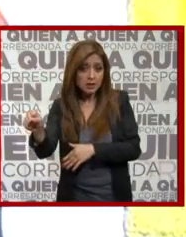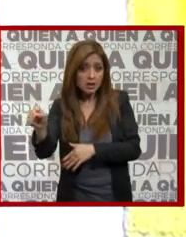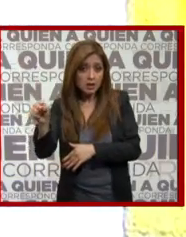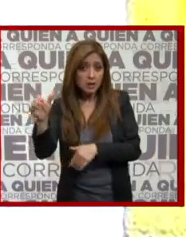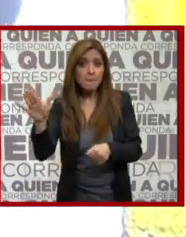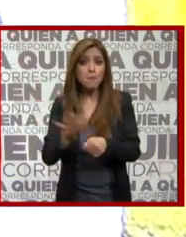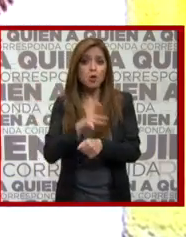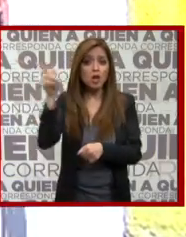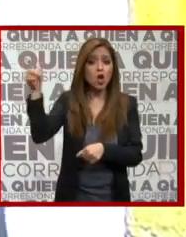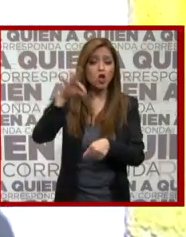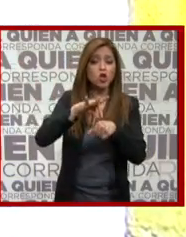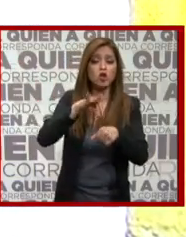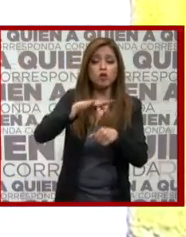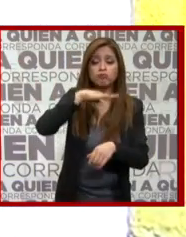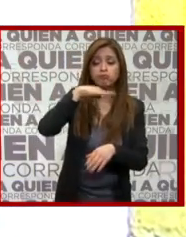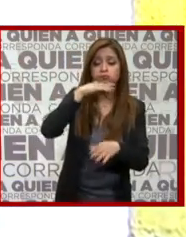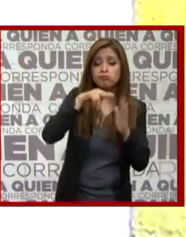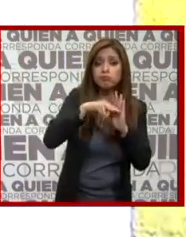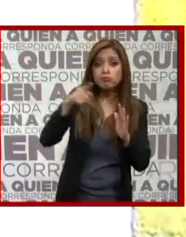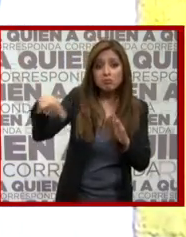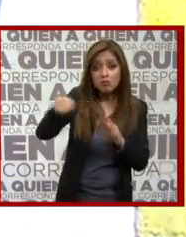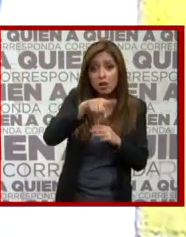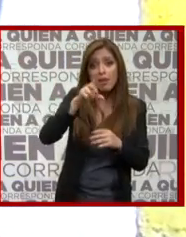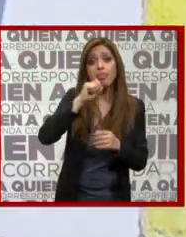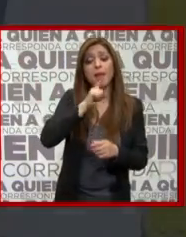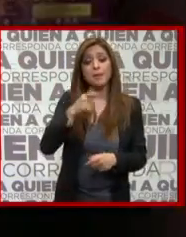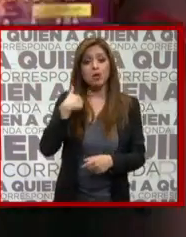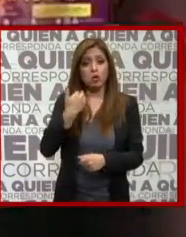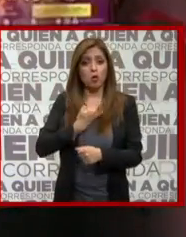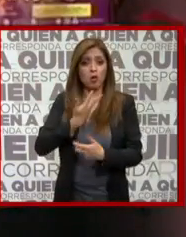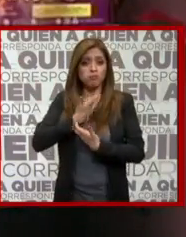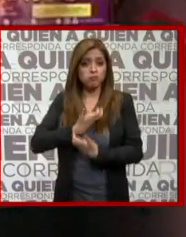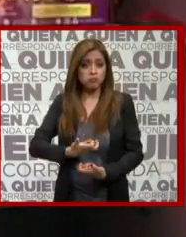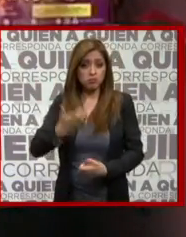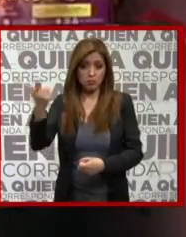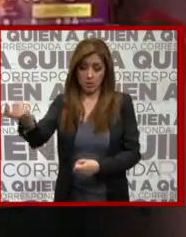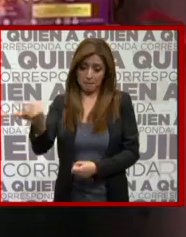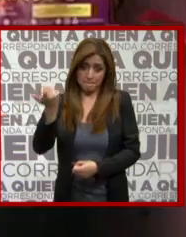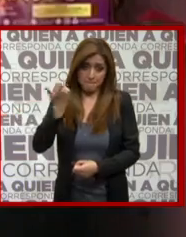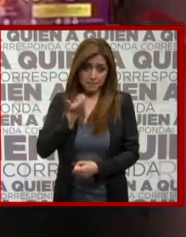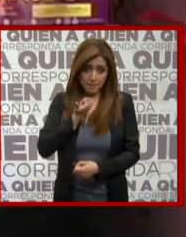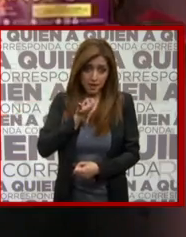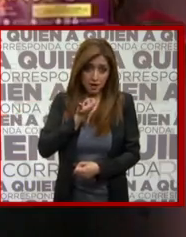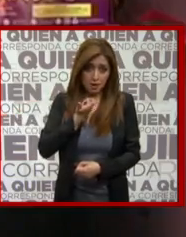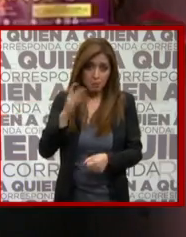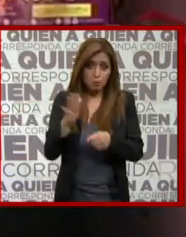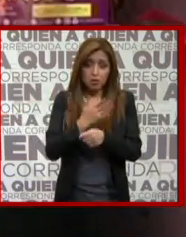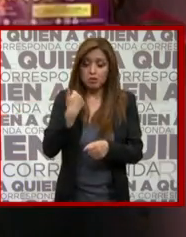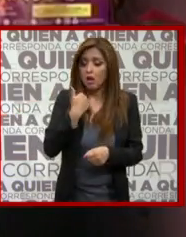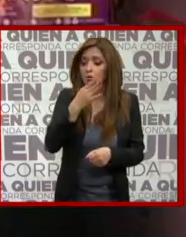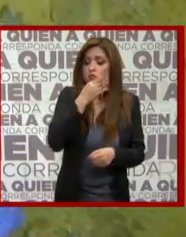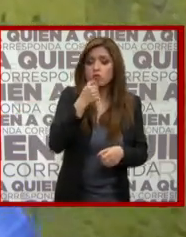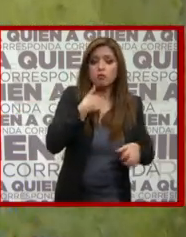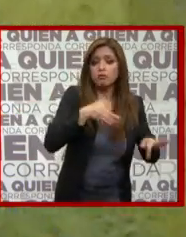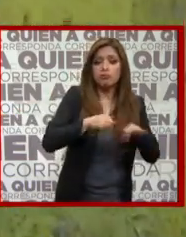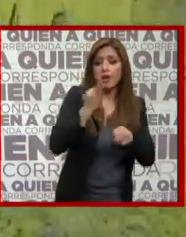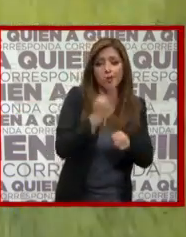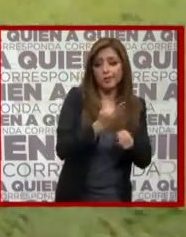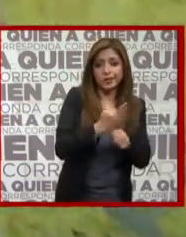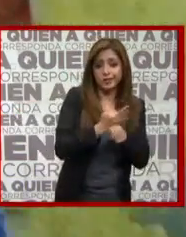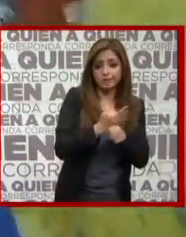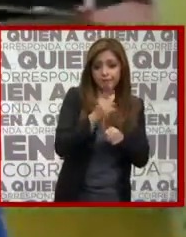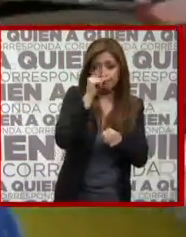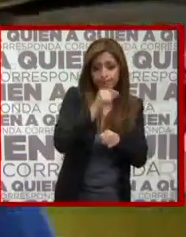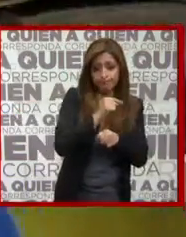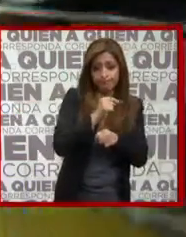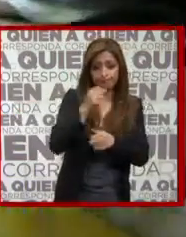casos de negligencia médica, daño moral y una indemnización, ya que pues ya no voy a poder trabajar. A Quien